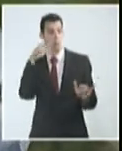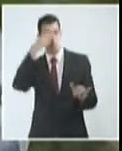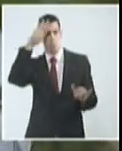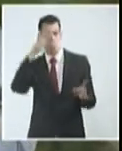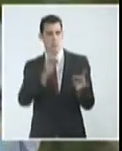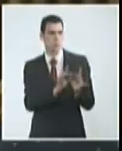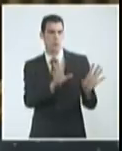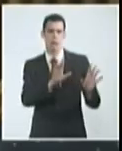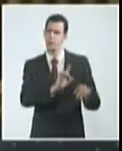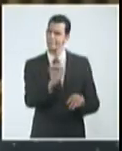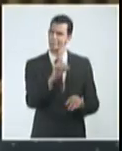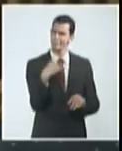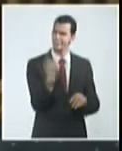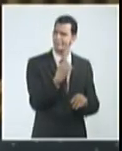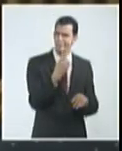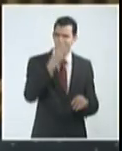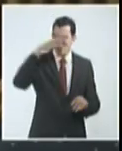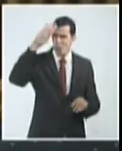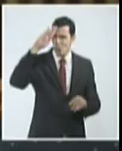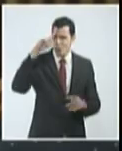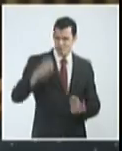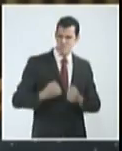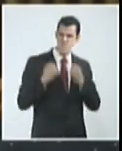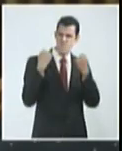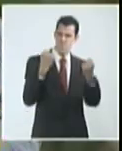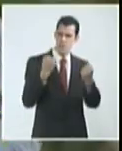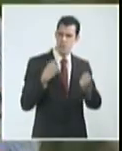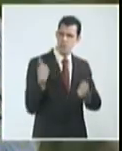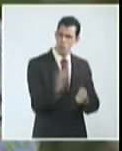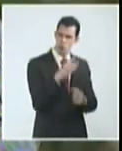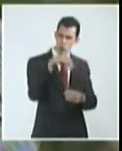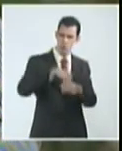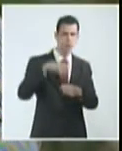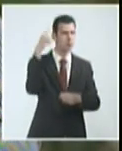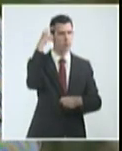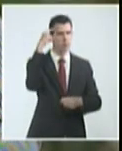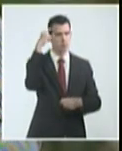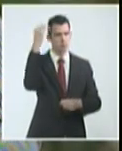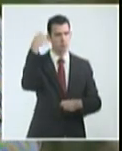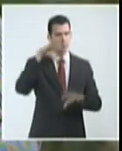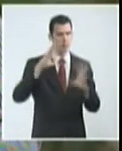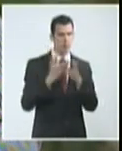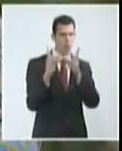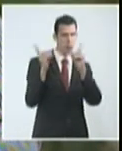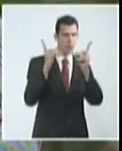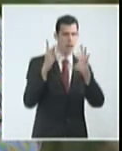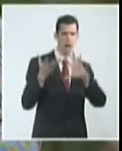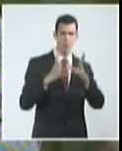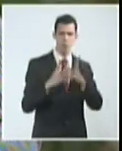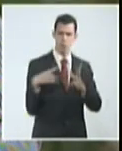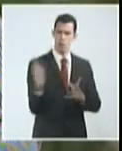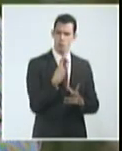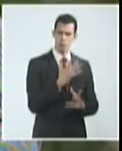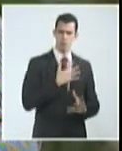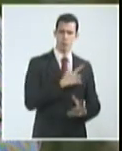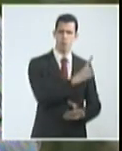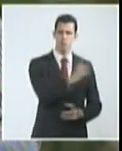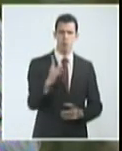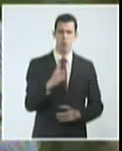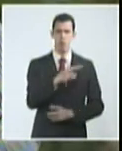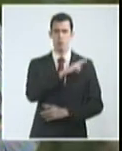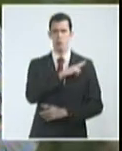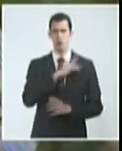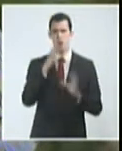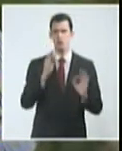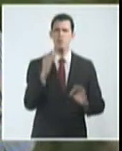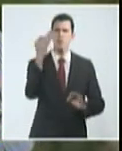hijos quieren, y cada uno de nosotros entonces es responsable de construir el futuro de la Cuba a la que aspiramos. Cuba